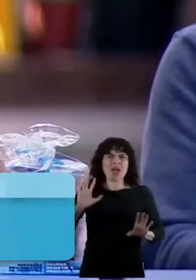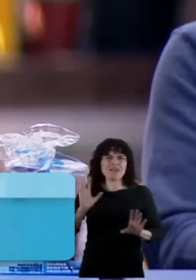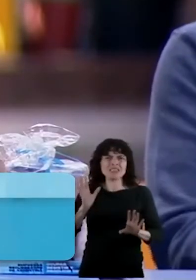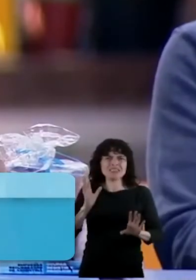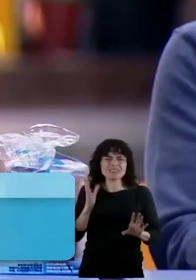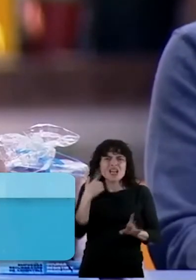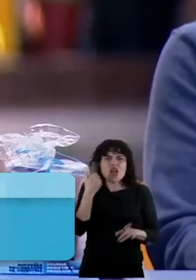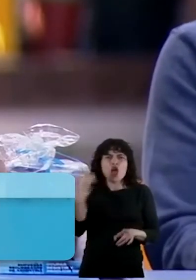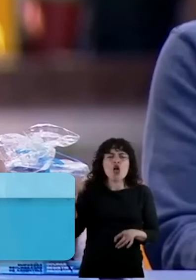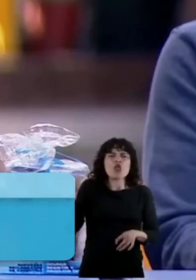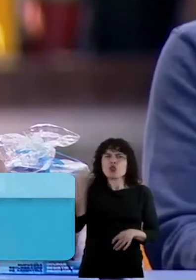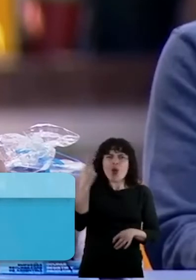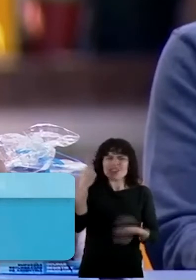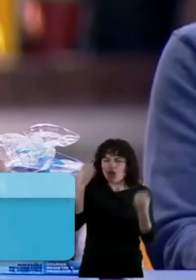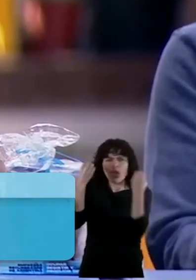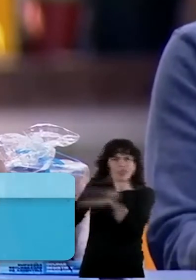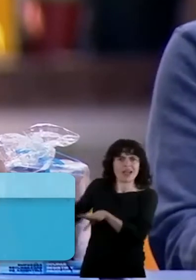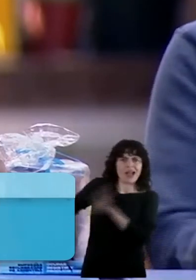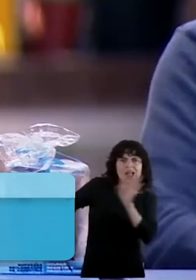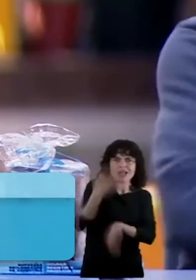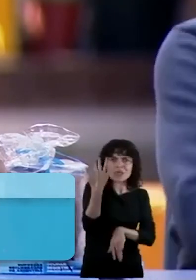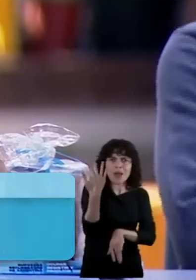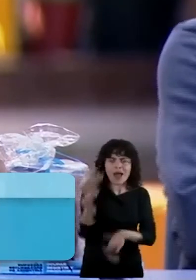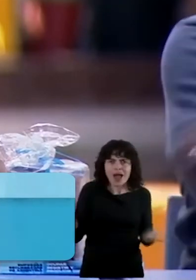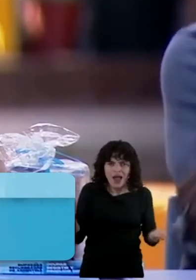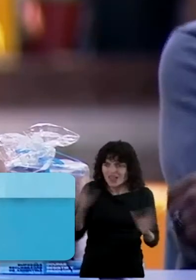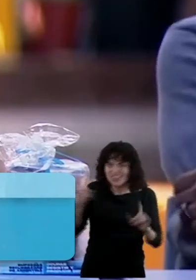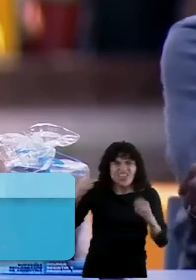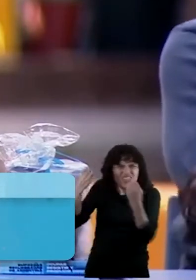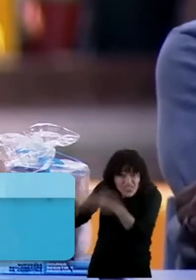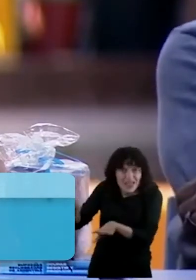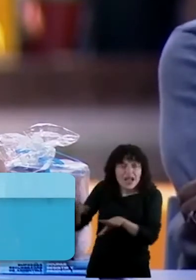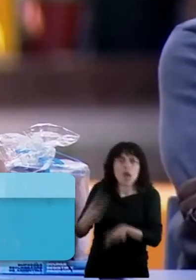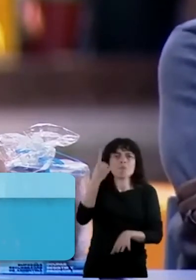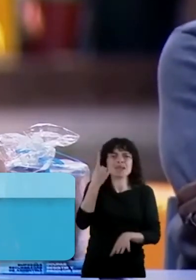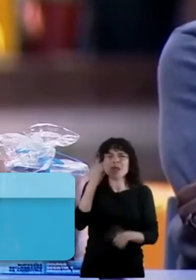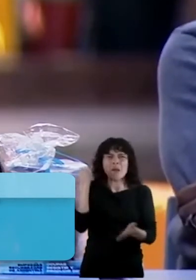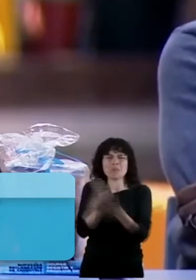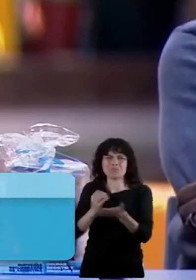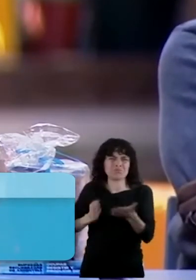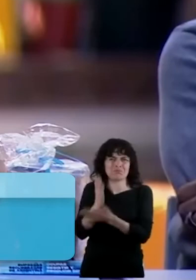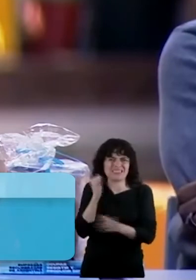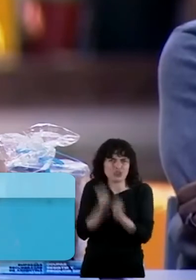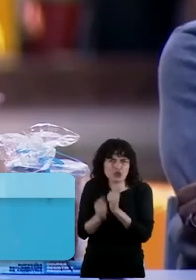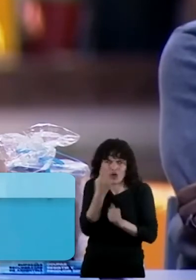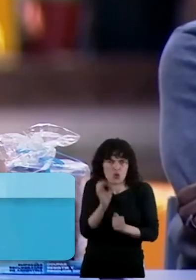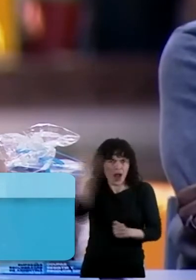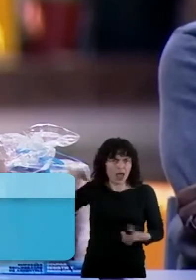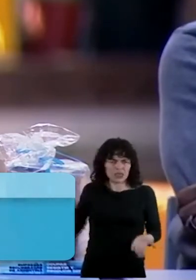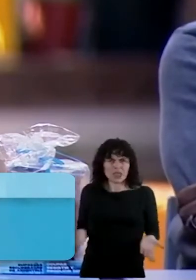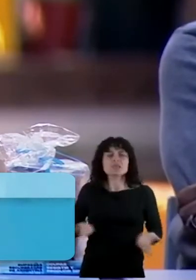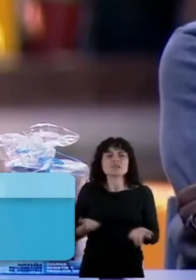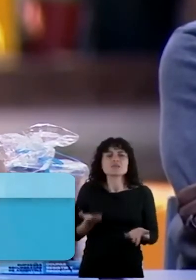Los dueños se iban y abandonaban la empresa. Esto era lo que pasaba. Y había un problema legal. ¿De quién era la